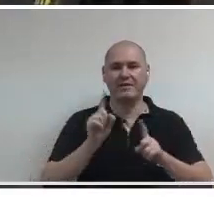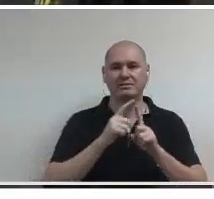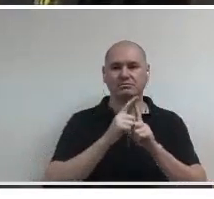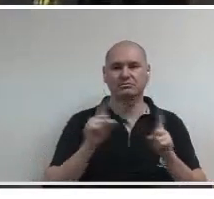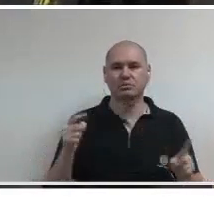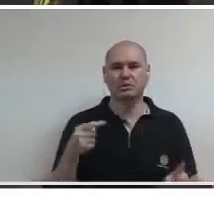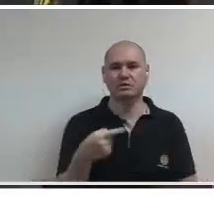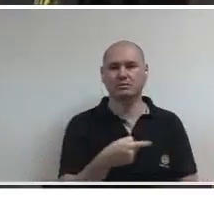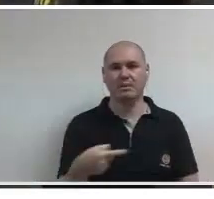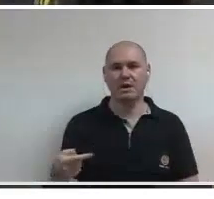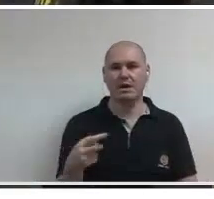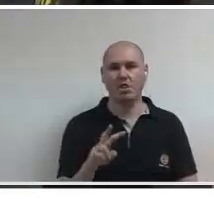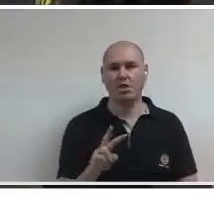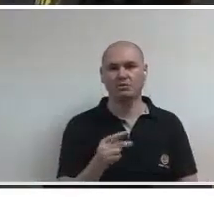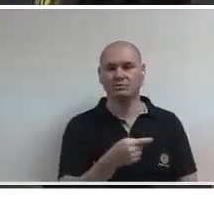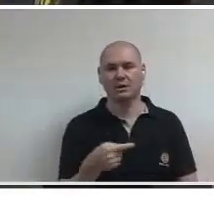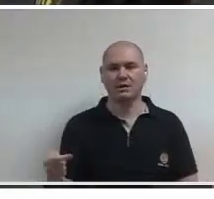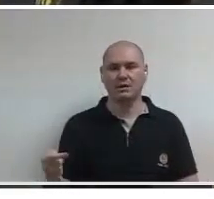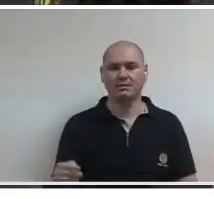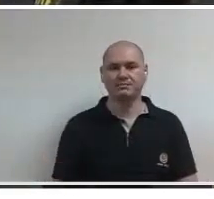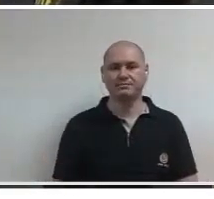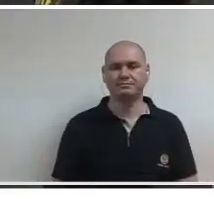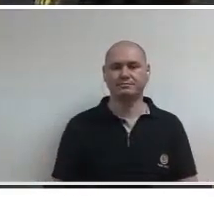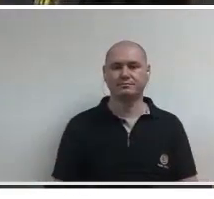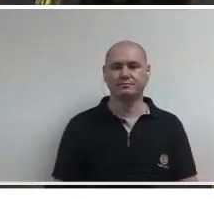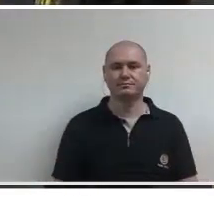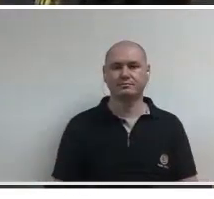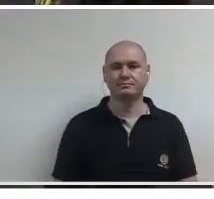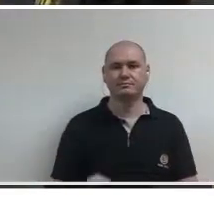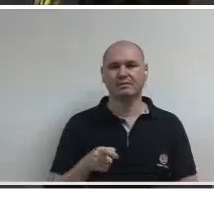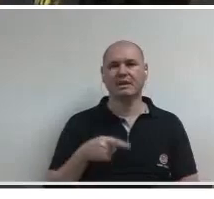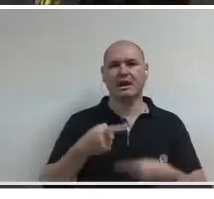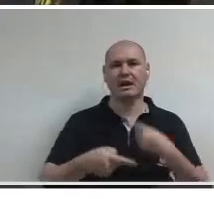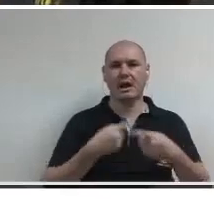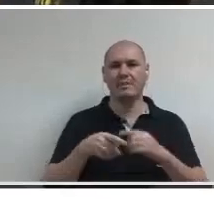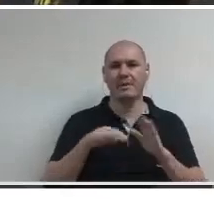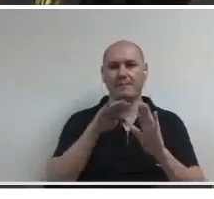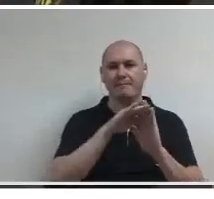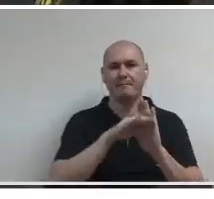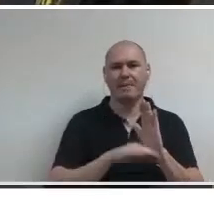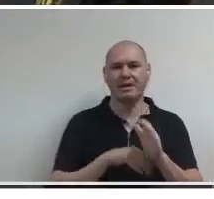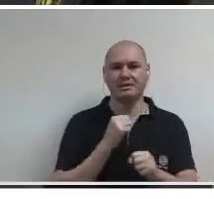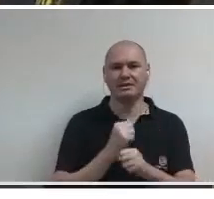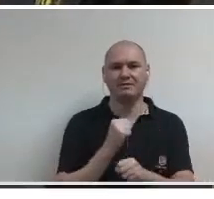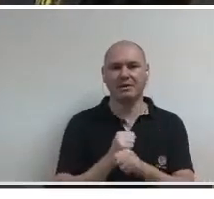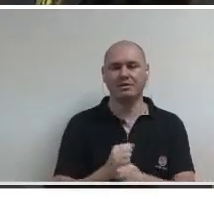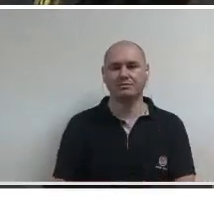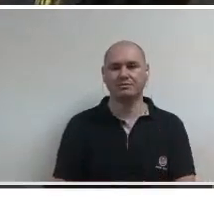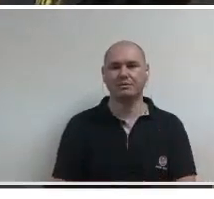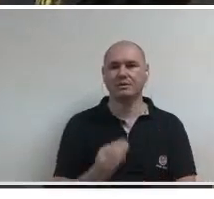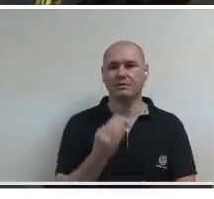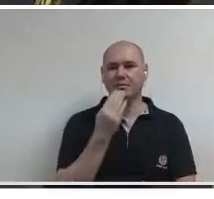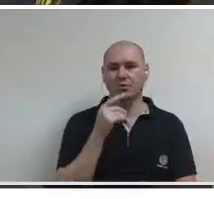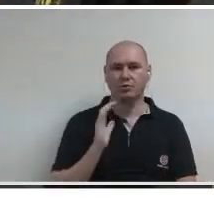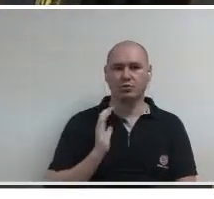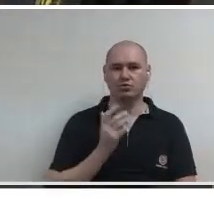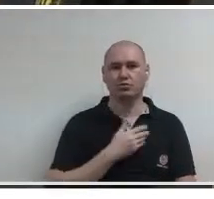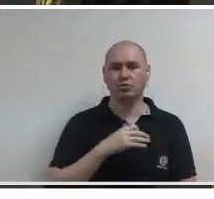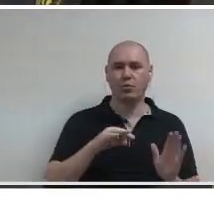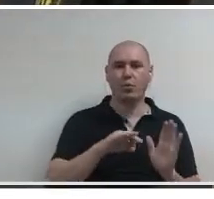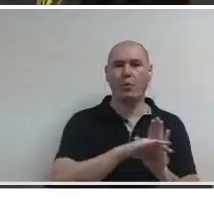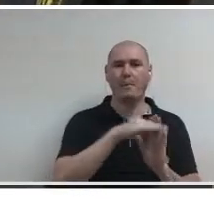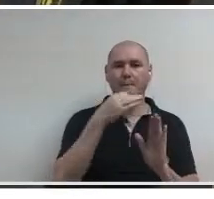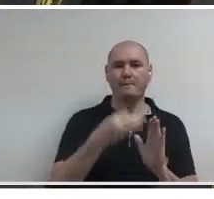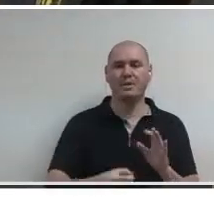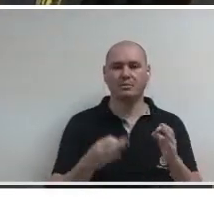semana o dos, a veces adelante, una semana o dos. Saico, a veces co, ya po una semana arirete, dos semanas